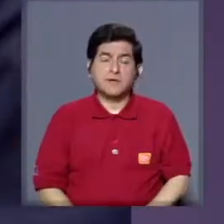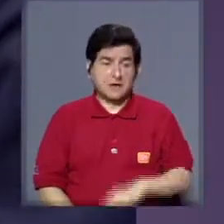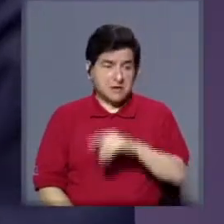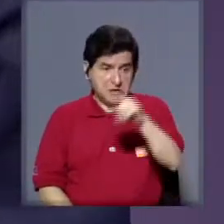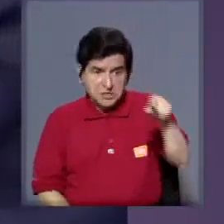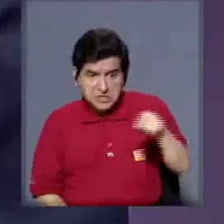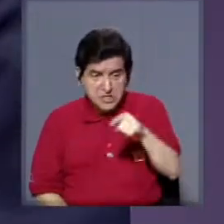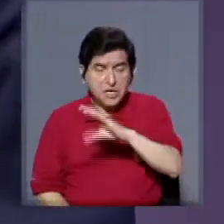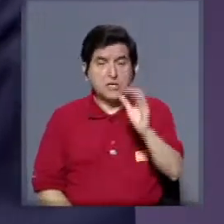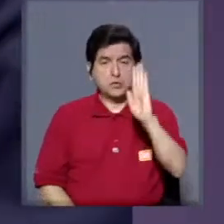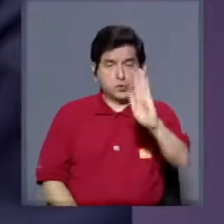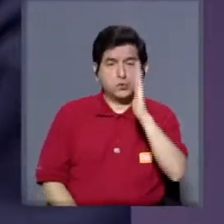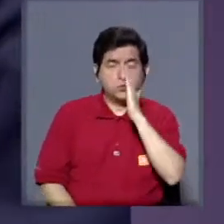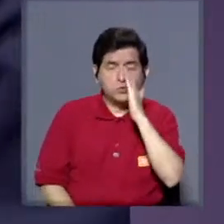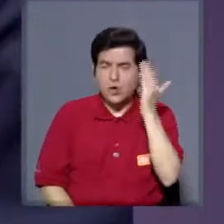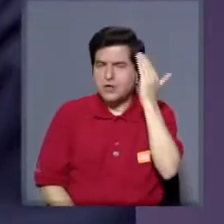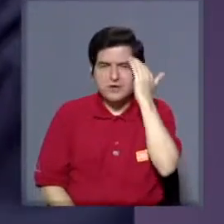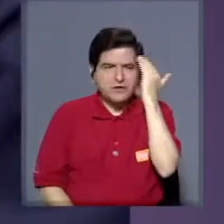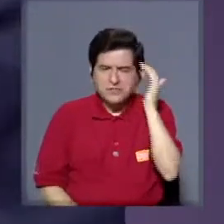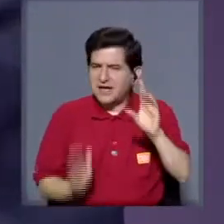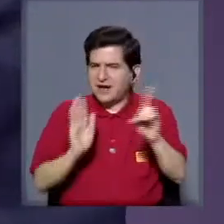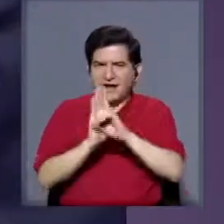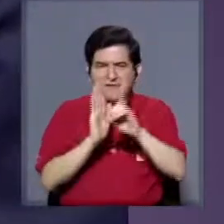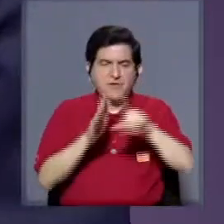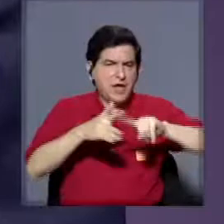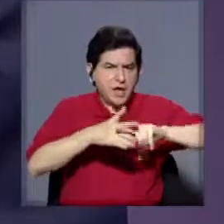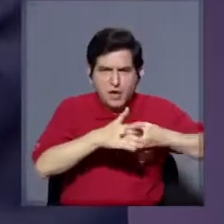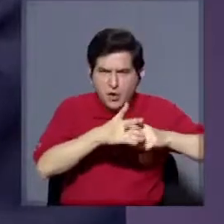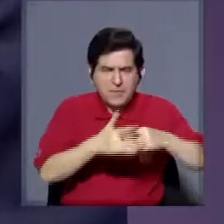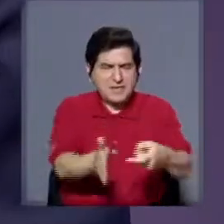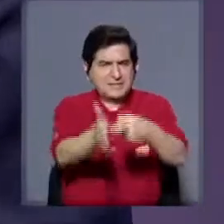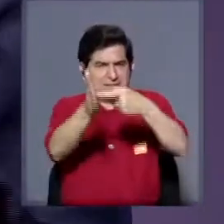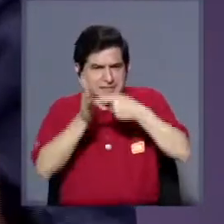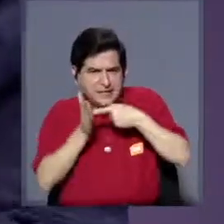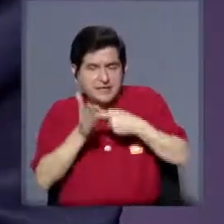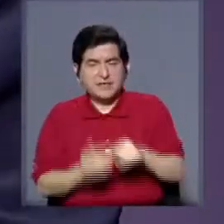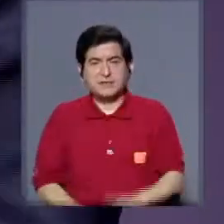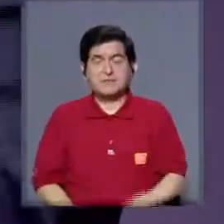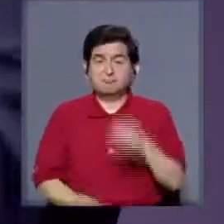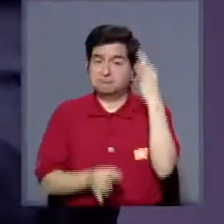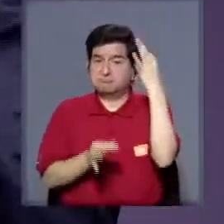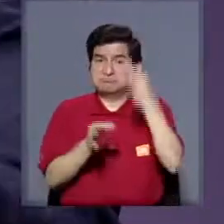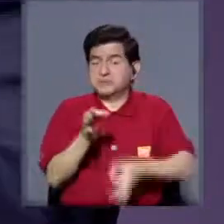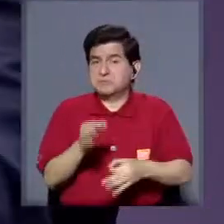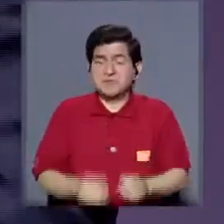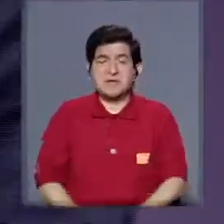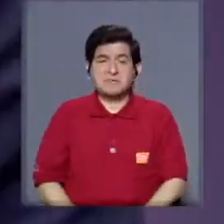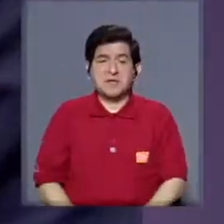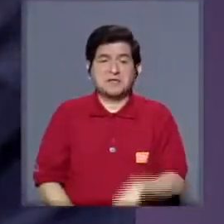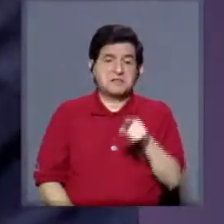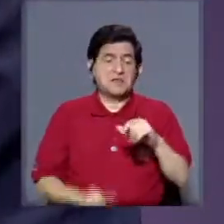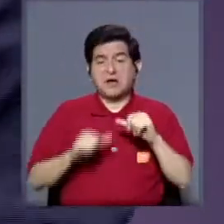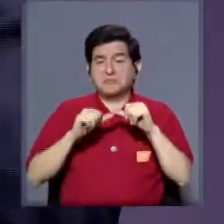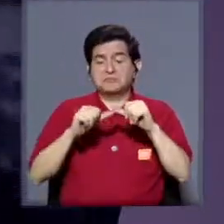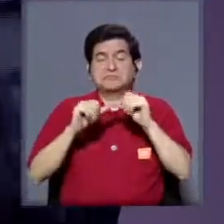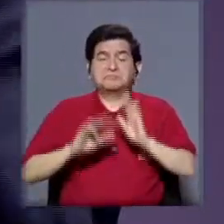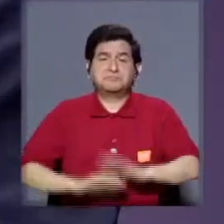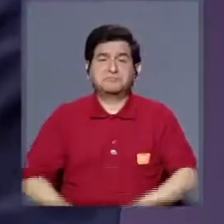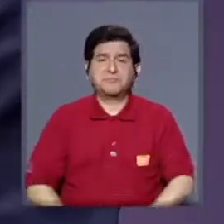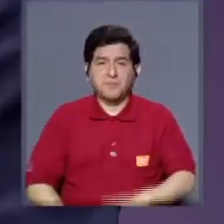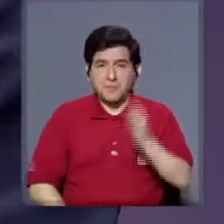ellas o sus madres no conocían sus derechos y los mecanismos para exigirlo pues simple y sencillamente pasaron y hasta ahí llegaron